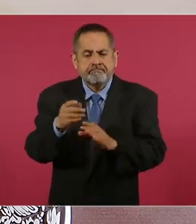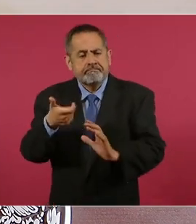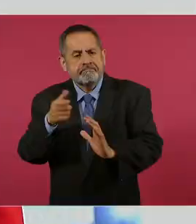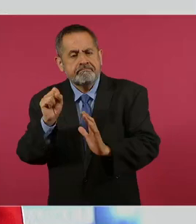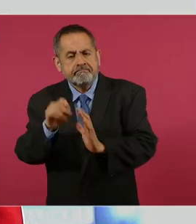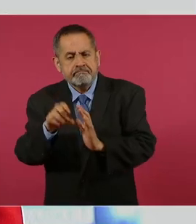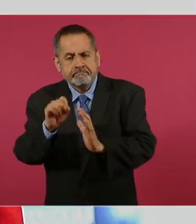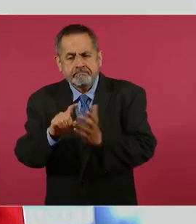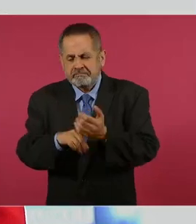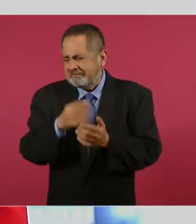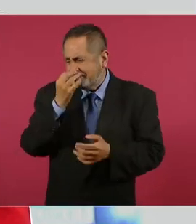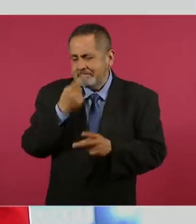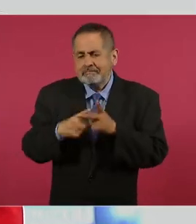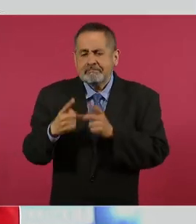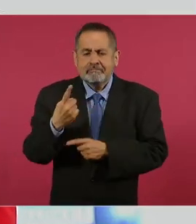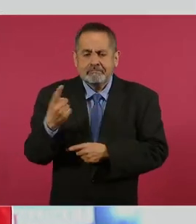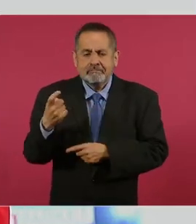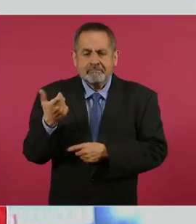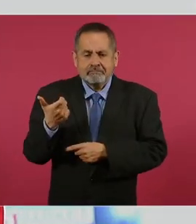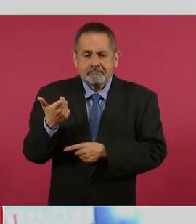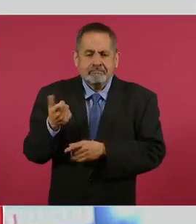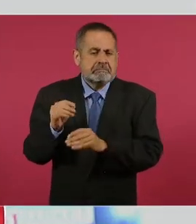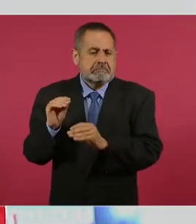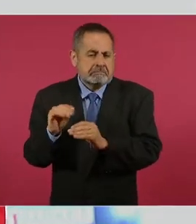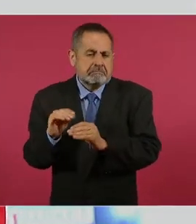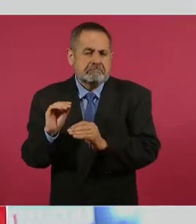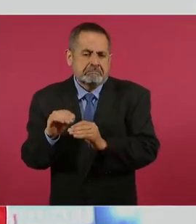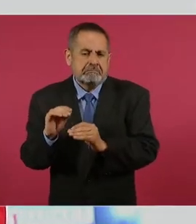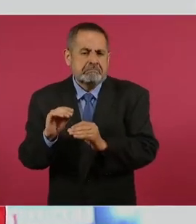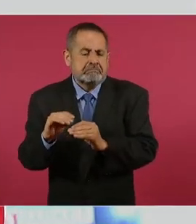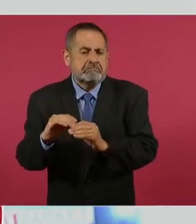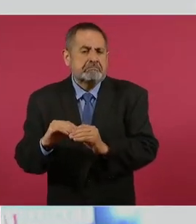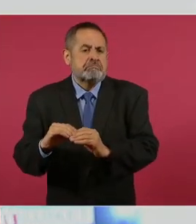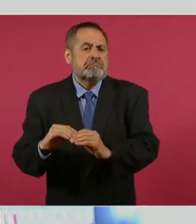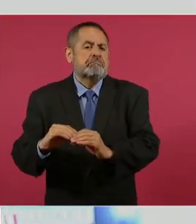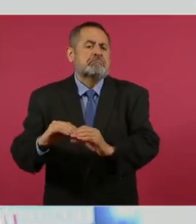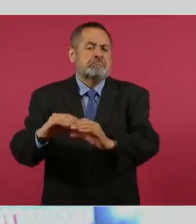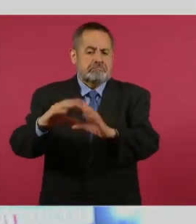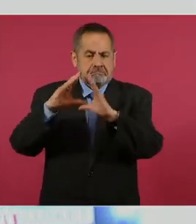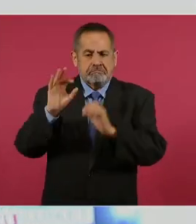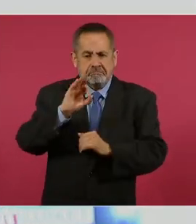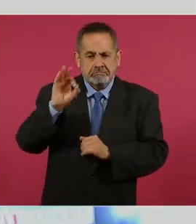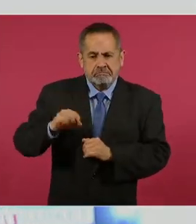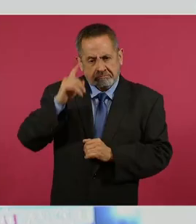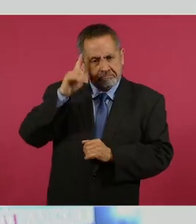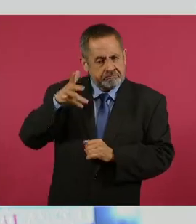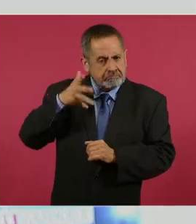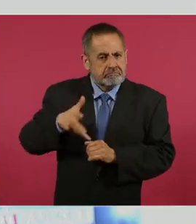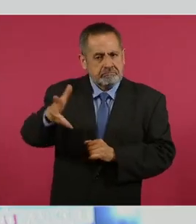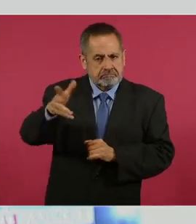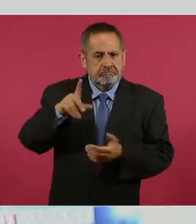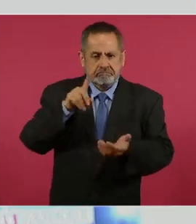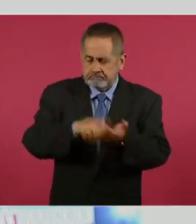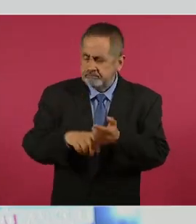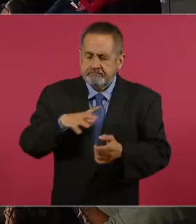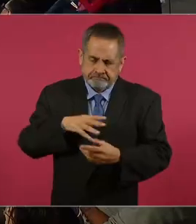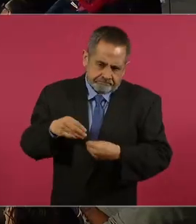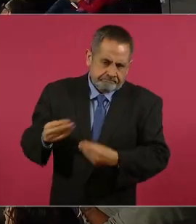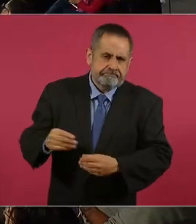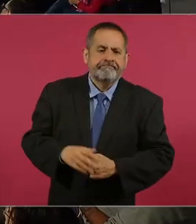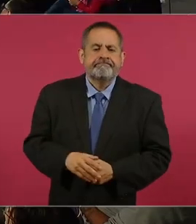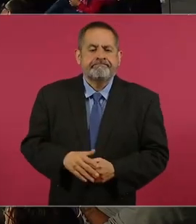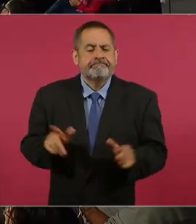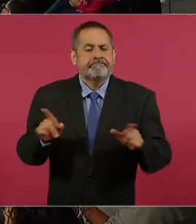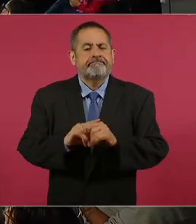ahorrar desde 100 pesos y pues obtener la mejor tasa de rendimiento que hay en el mercado. Muchas